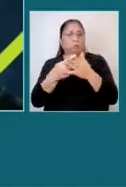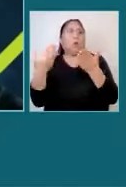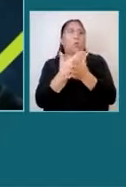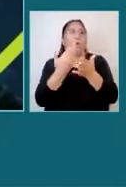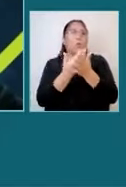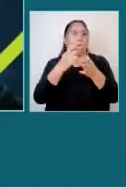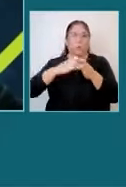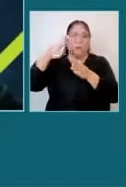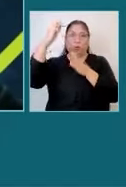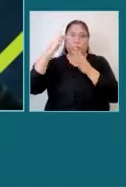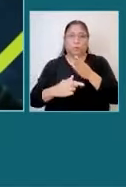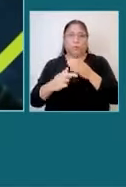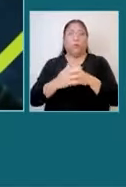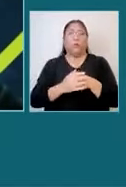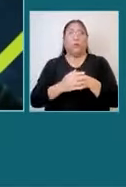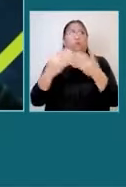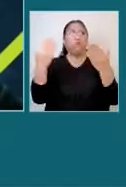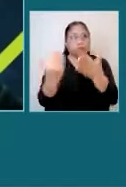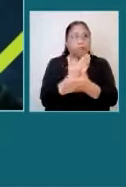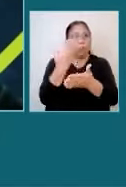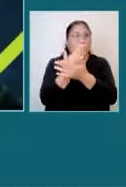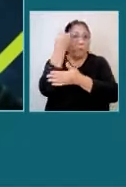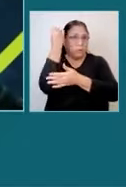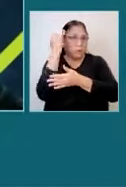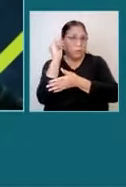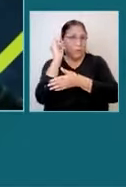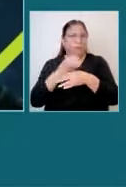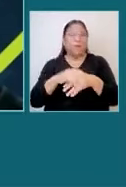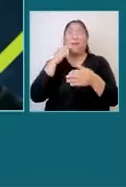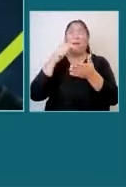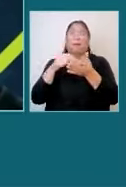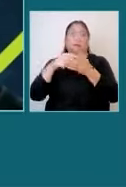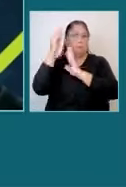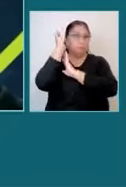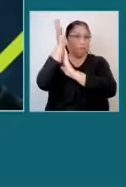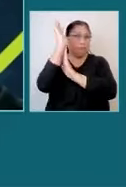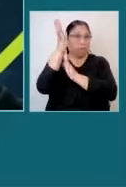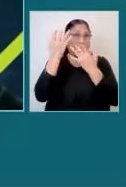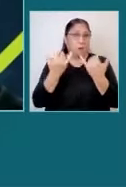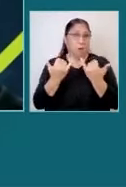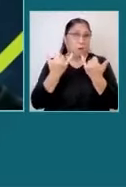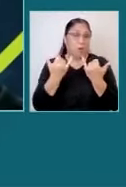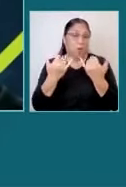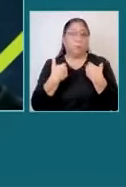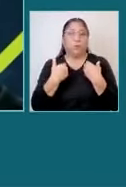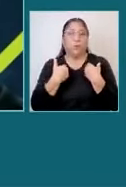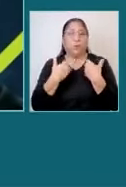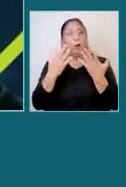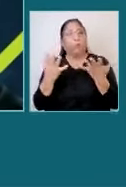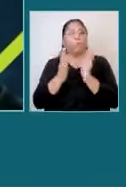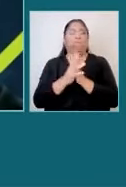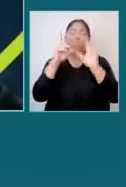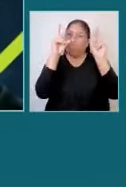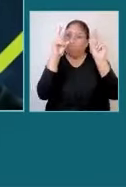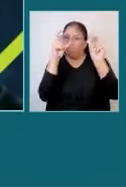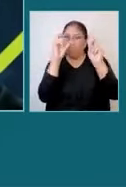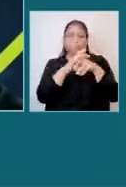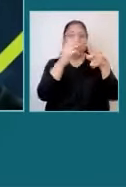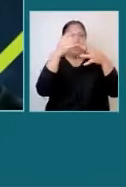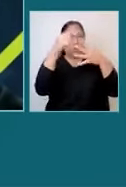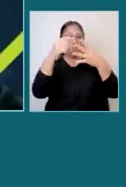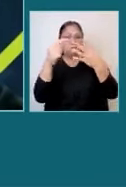proyectos de innovación. En esta oportunidad, entonces, la plenaria contará, o mejor dicho, tratará sobre